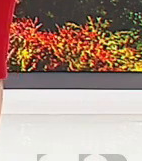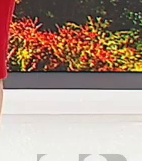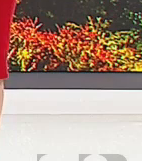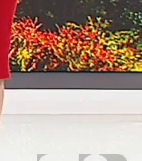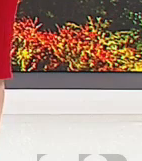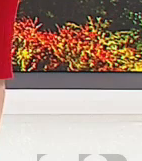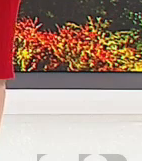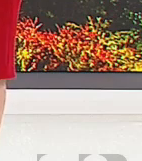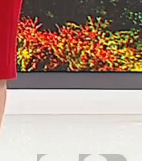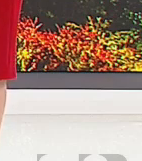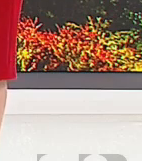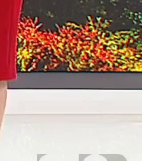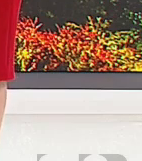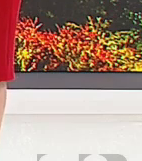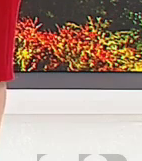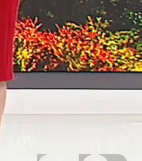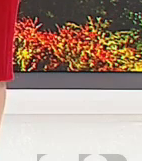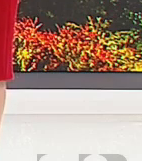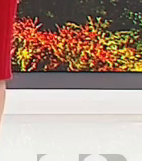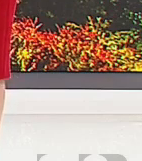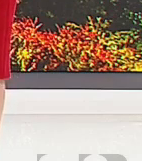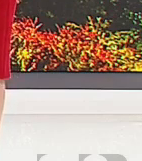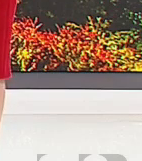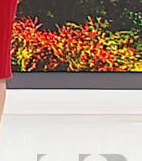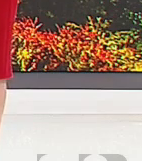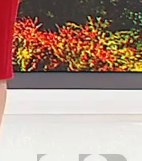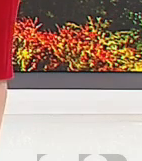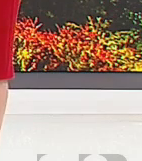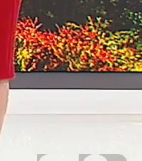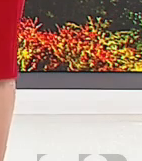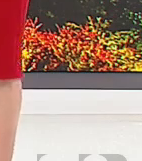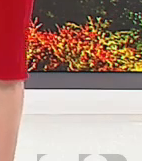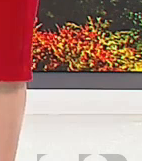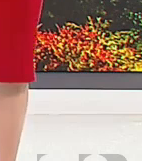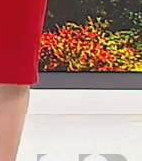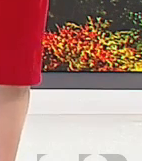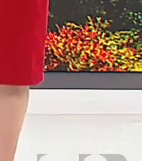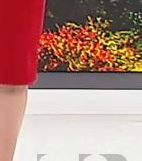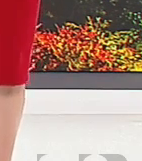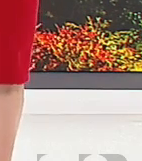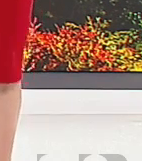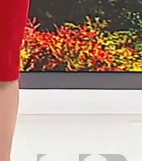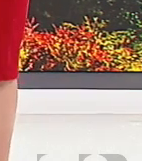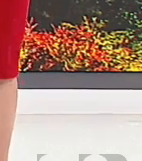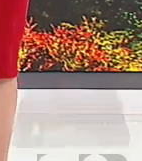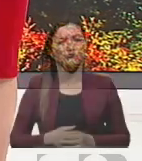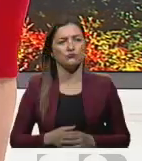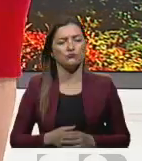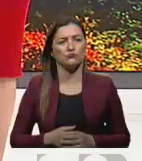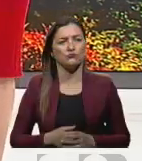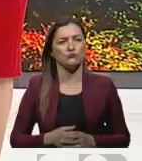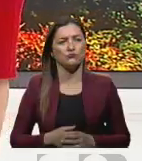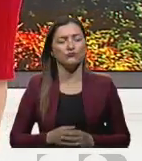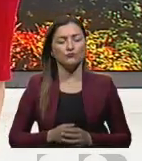además en nuestro segmento Ecuador mega biodiverso hablaremos sobre el Día Mundial del hábitat y también de un